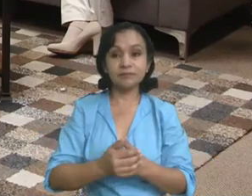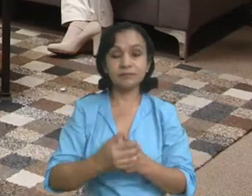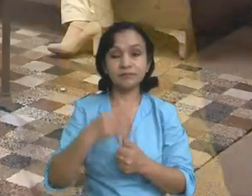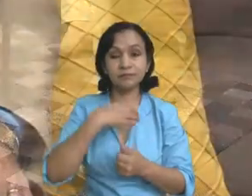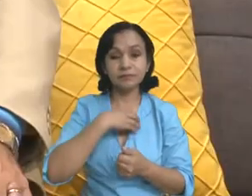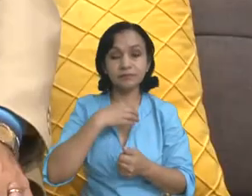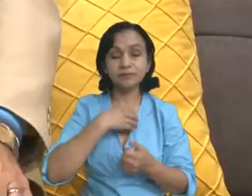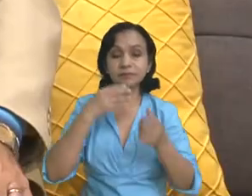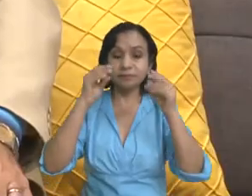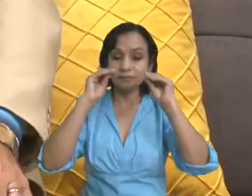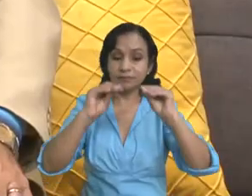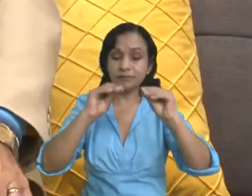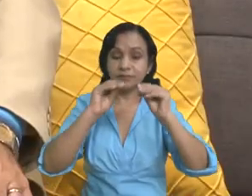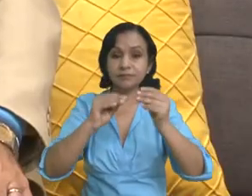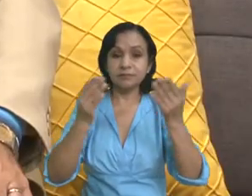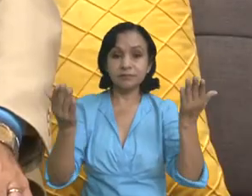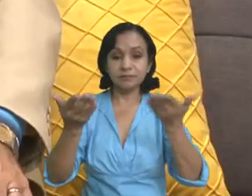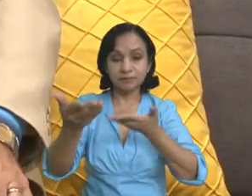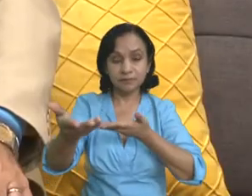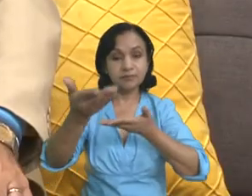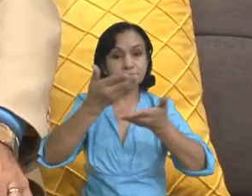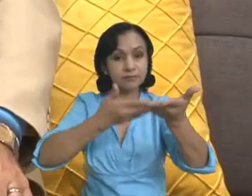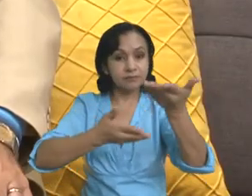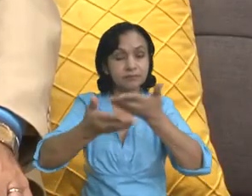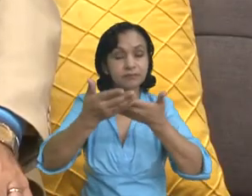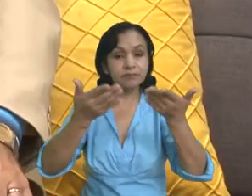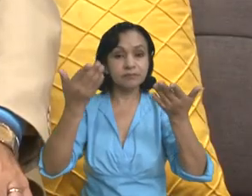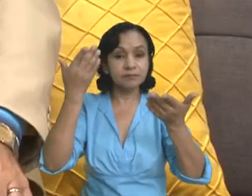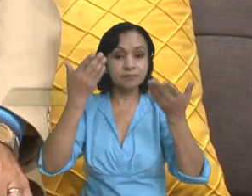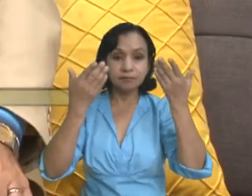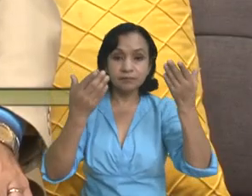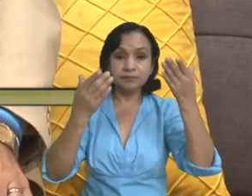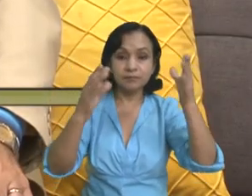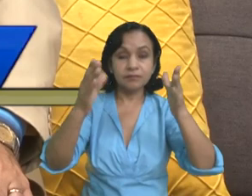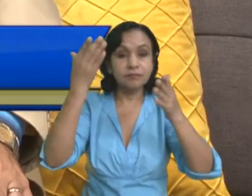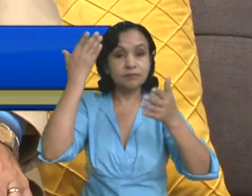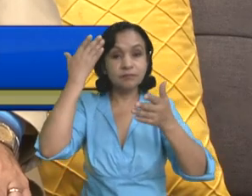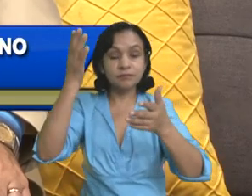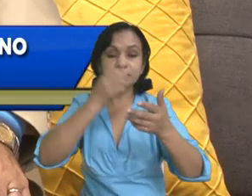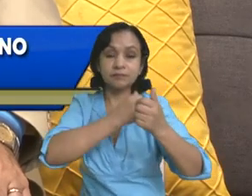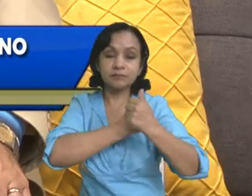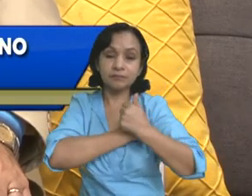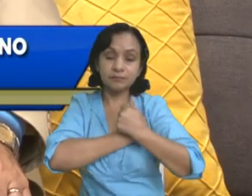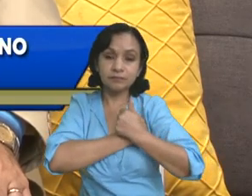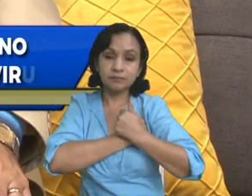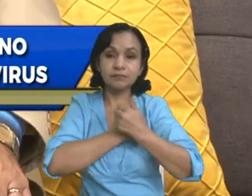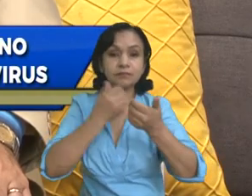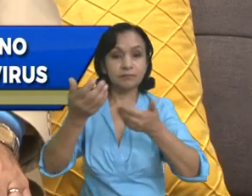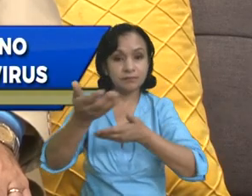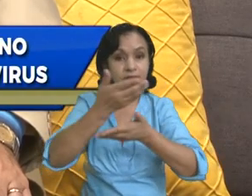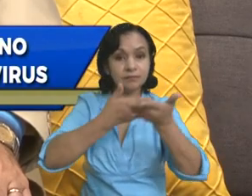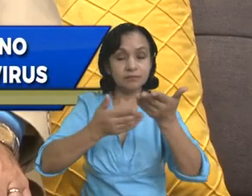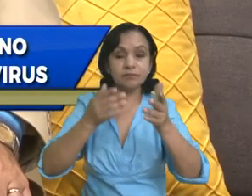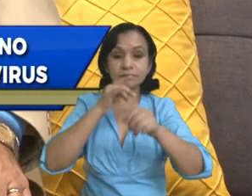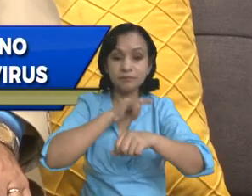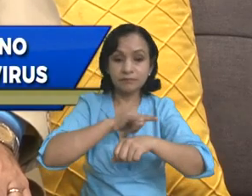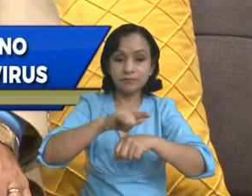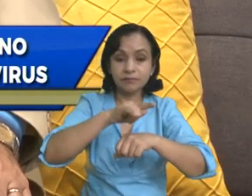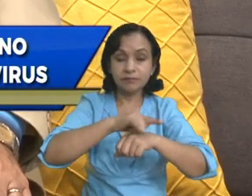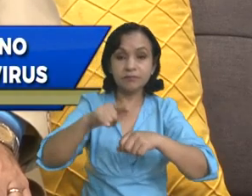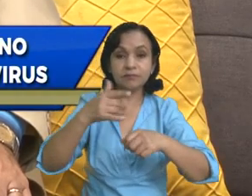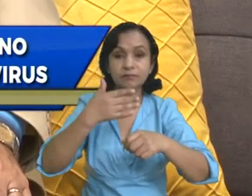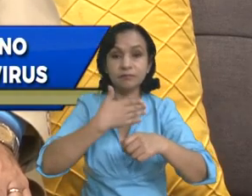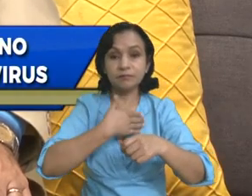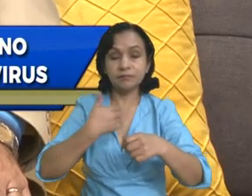de nuestras enseñanzas y compartirlas. Tiempos de saber, de compartir, de amar y sobre todo de buscar una solución